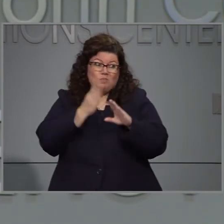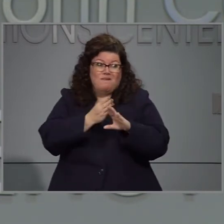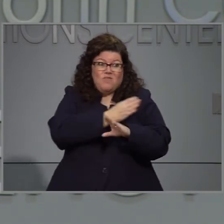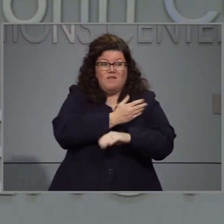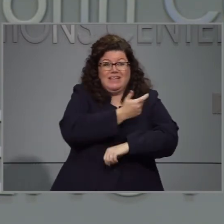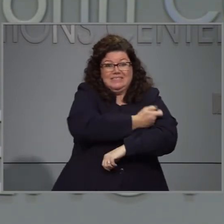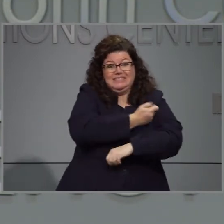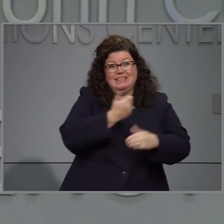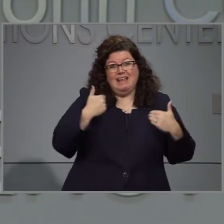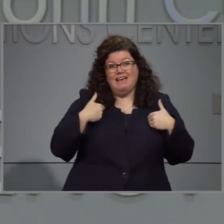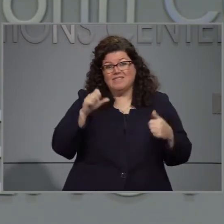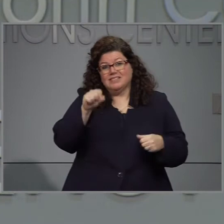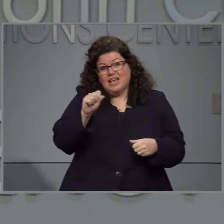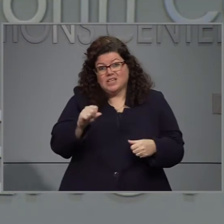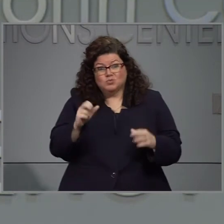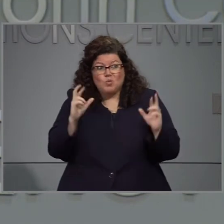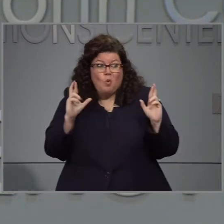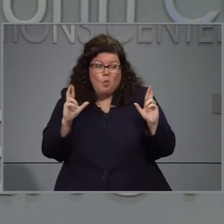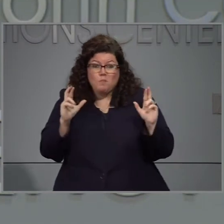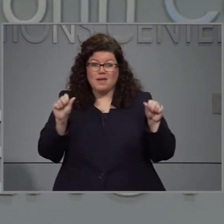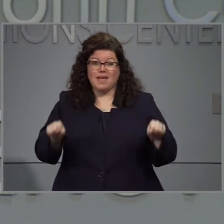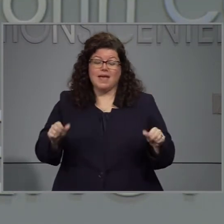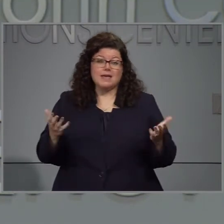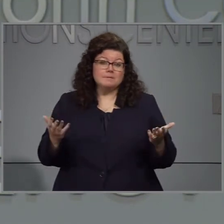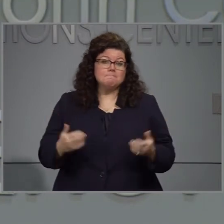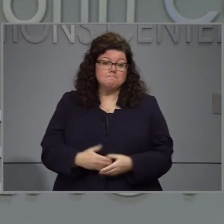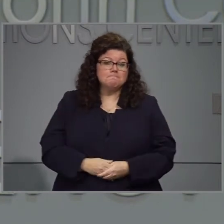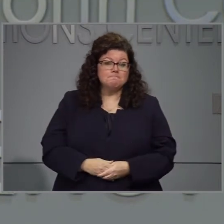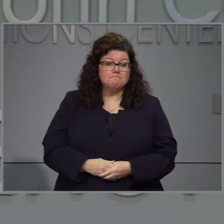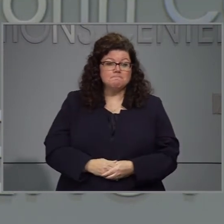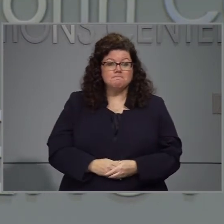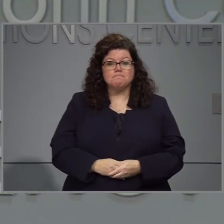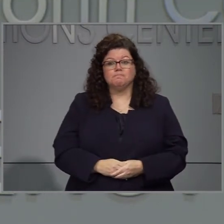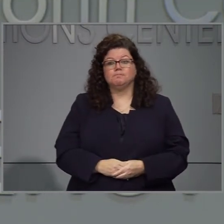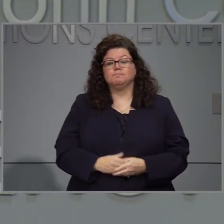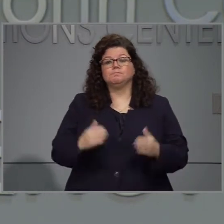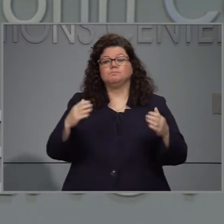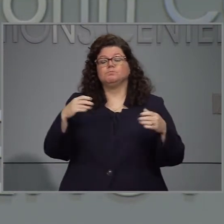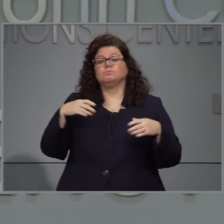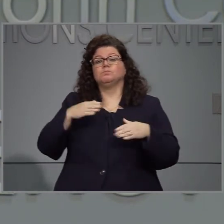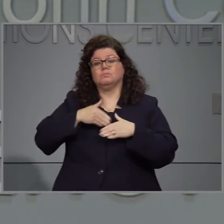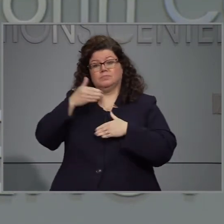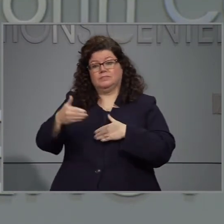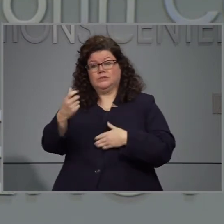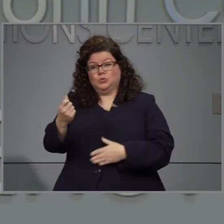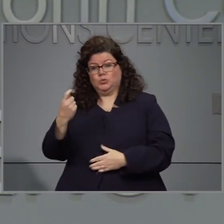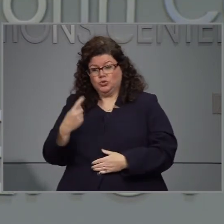de que se encuentre la vacuna. La siguiente pregunta, por favor.